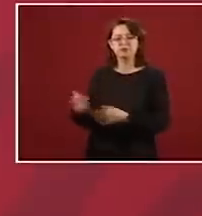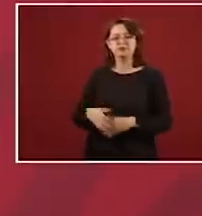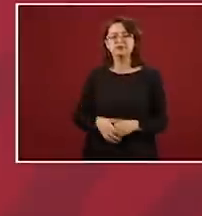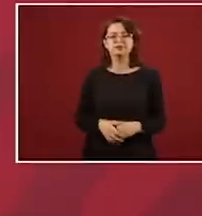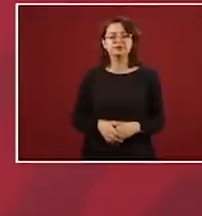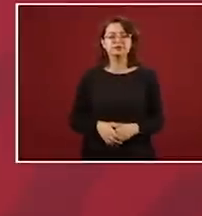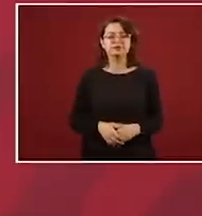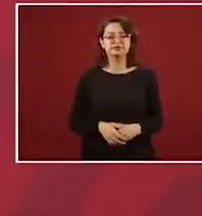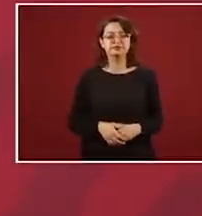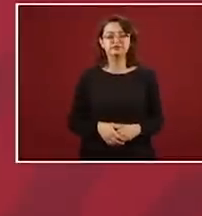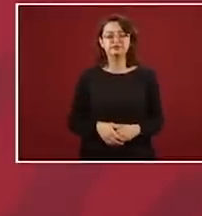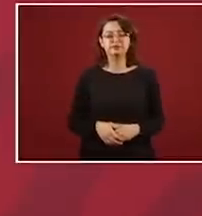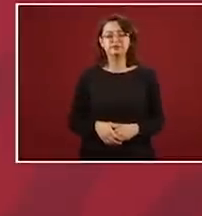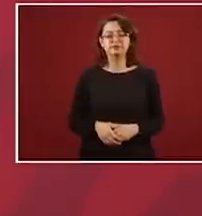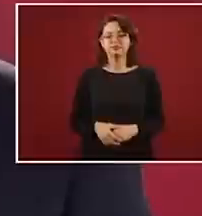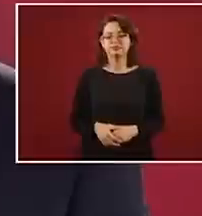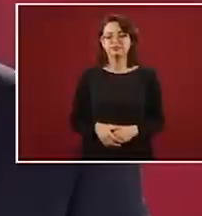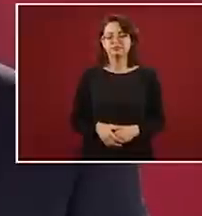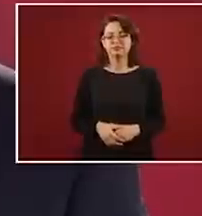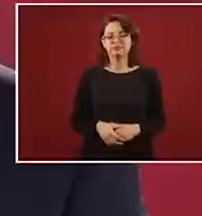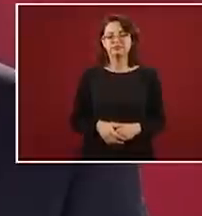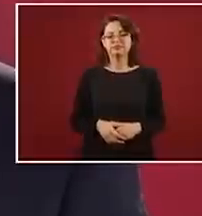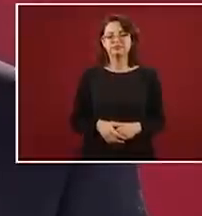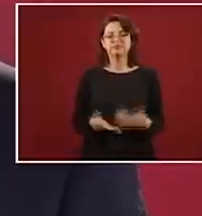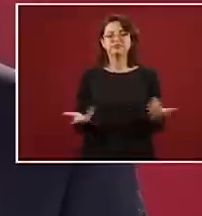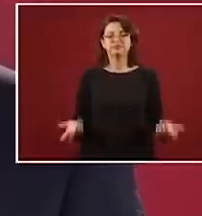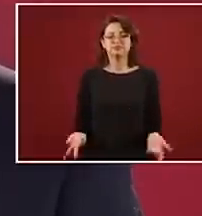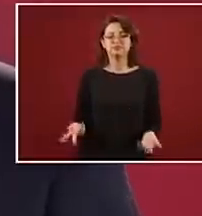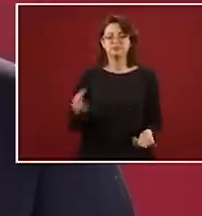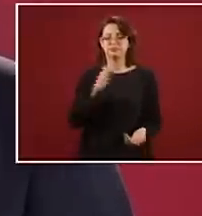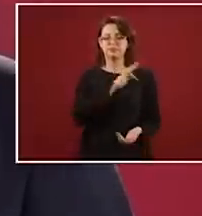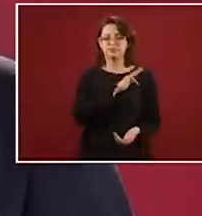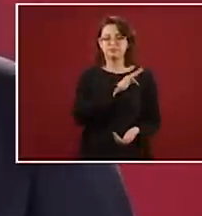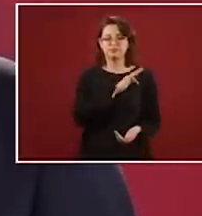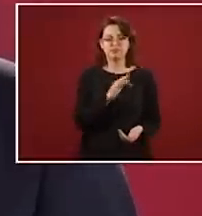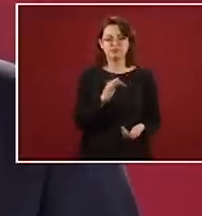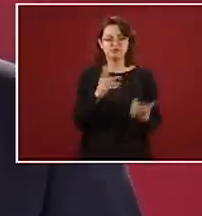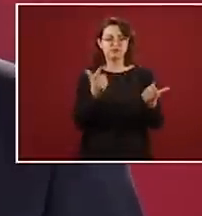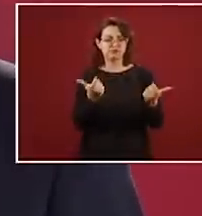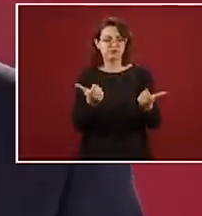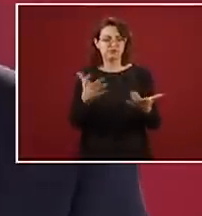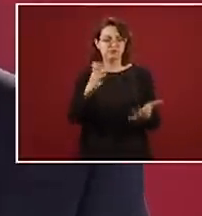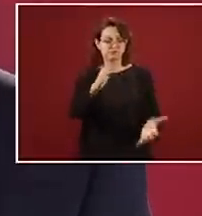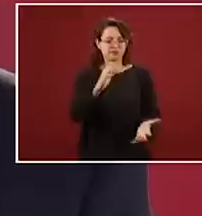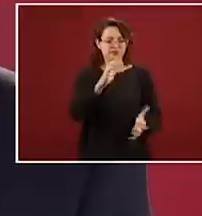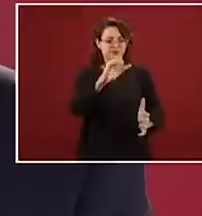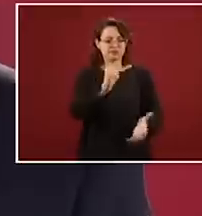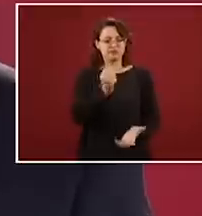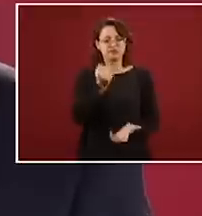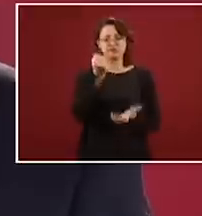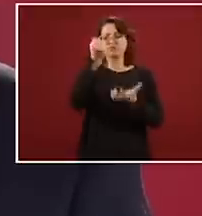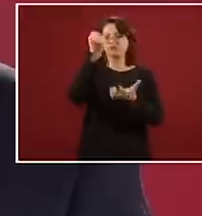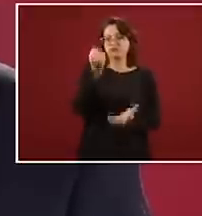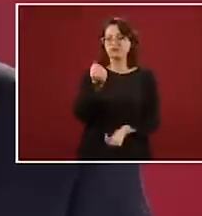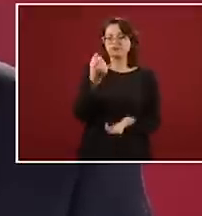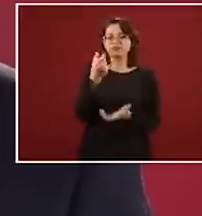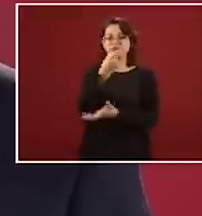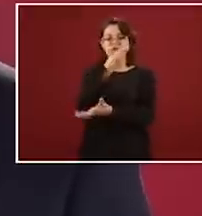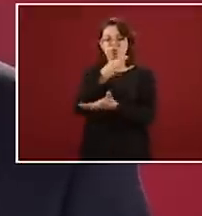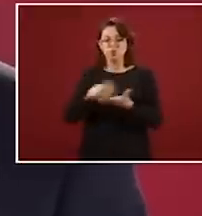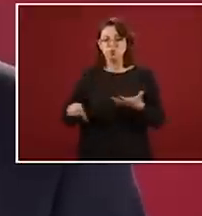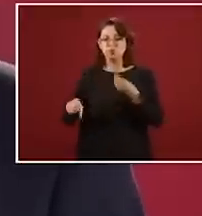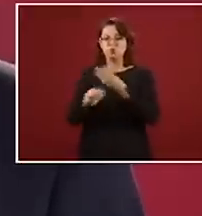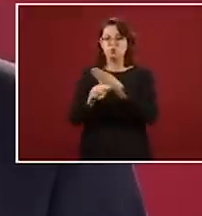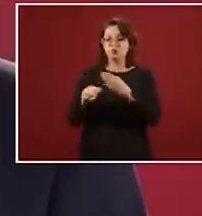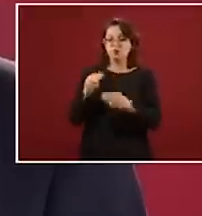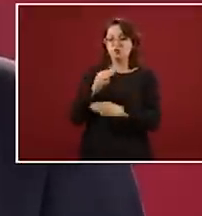nos va a permitir tener recursos para comprar equipos que hacen falta